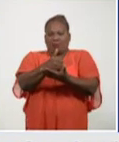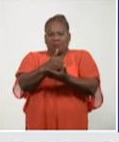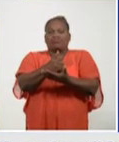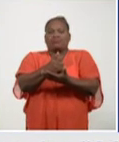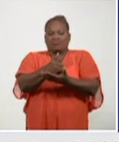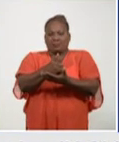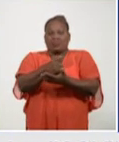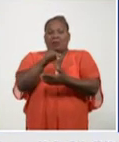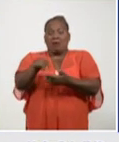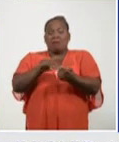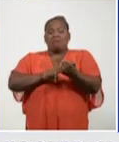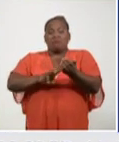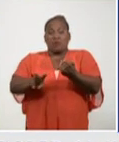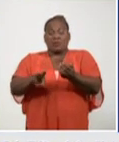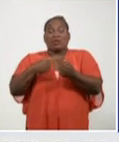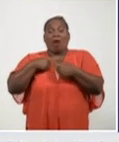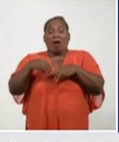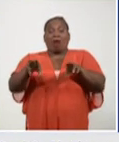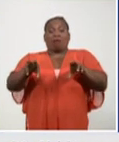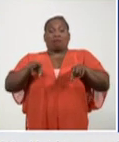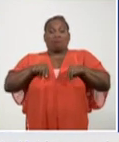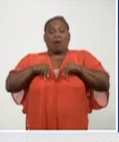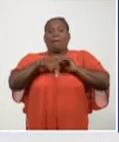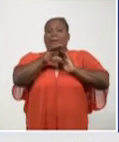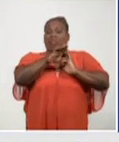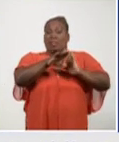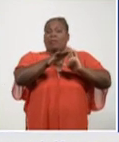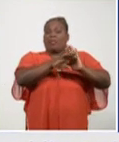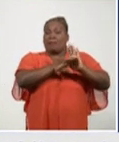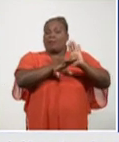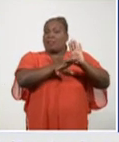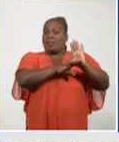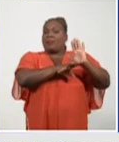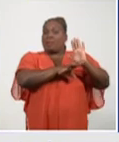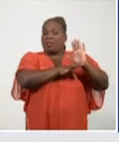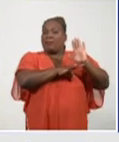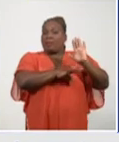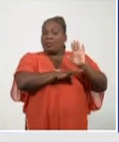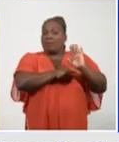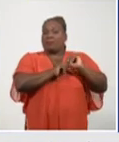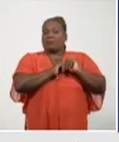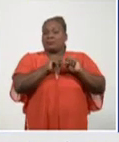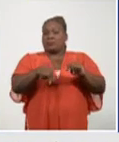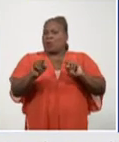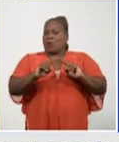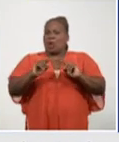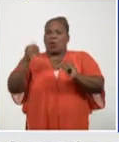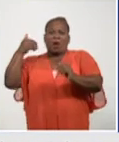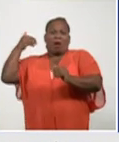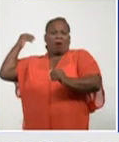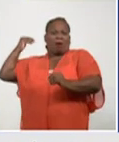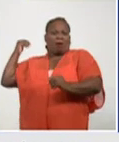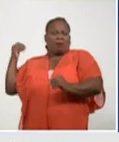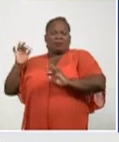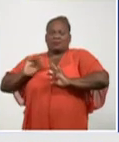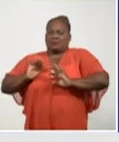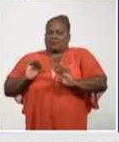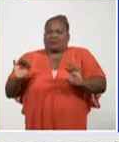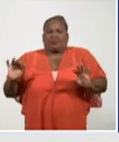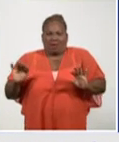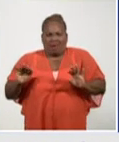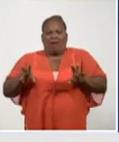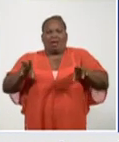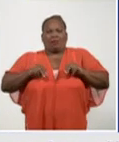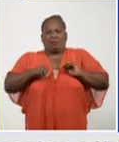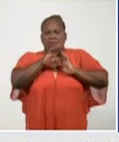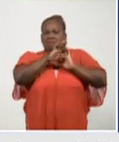ha ido adoptando un grupo de medidas, no ahora, sino ya hace un tiempo, una